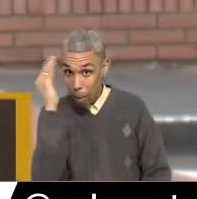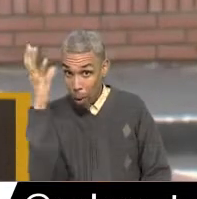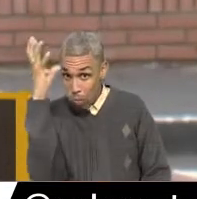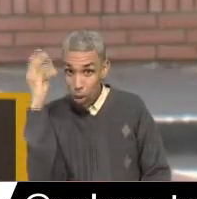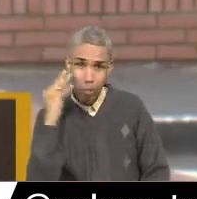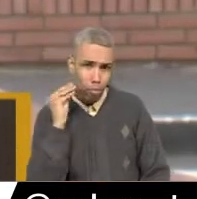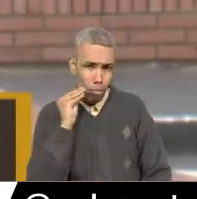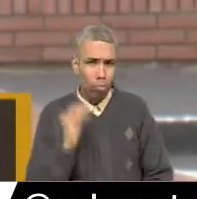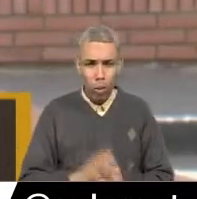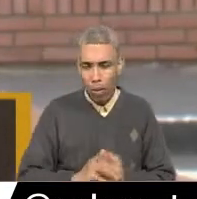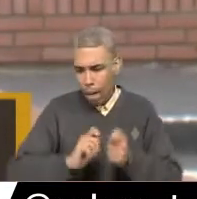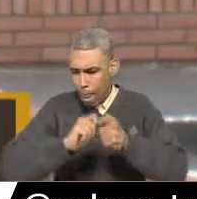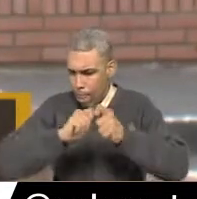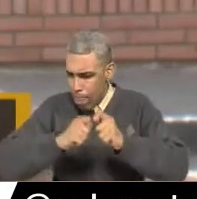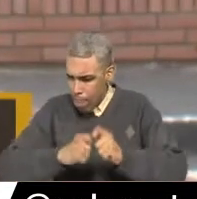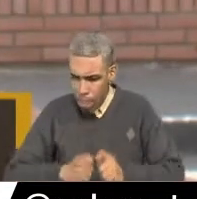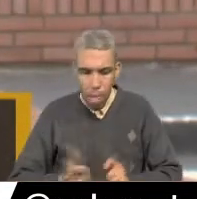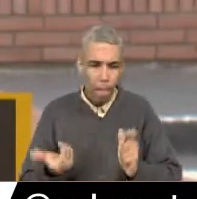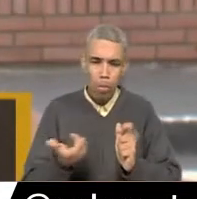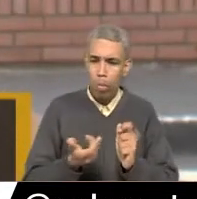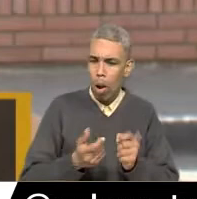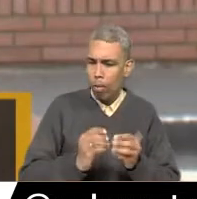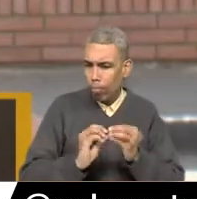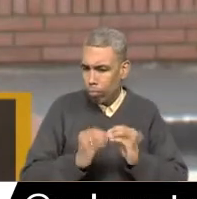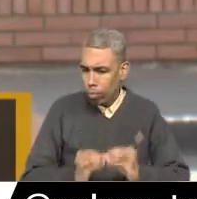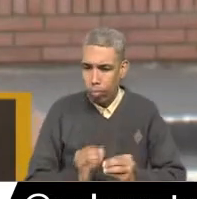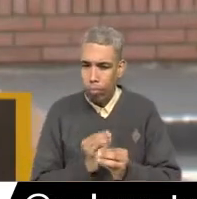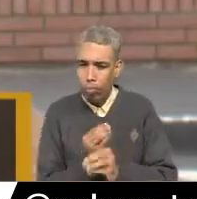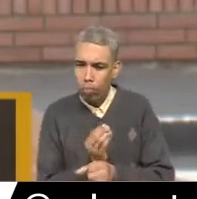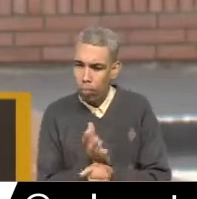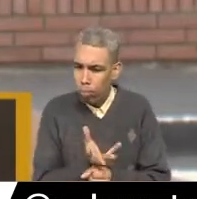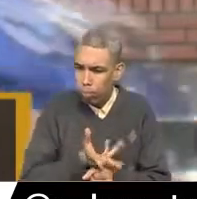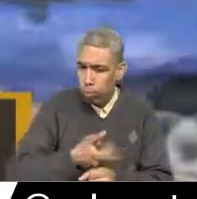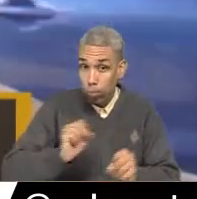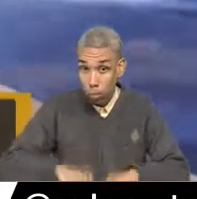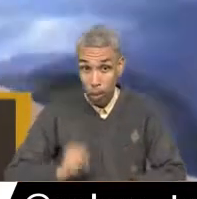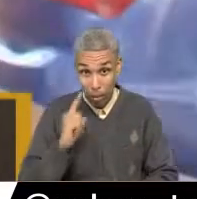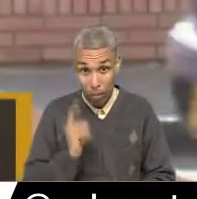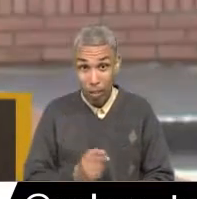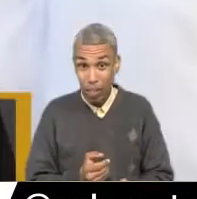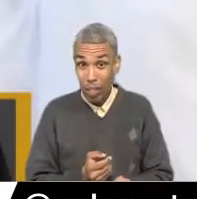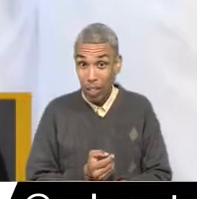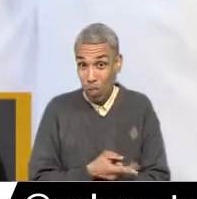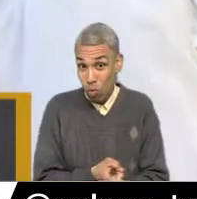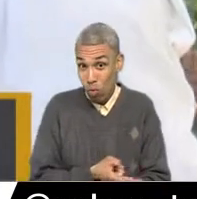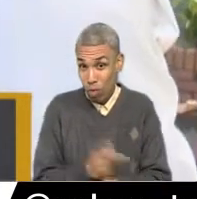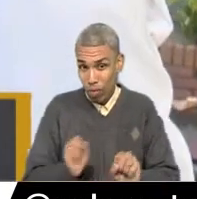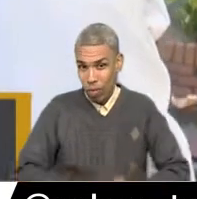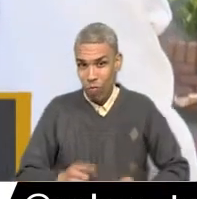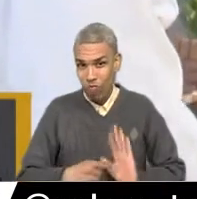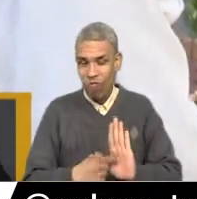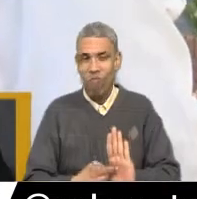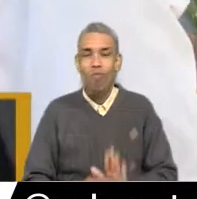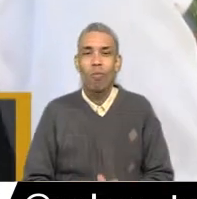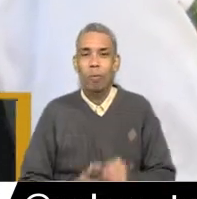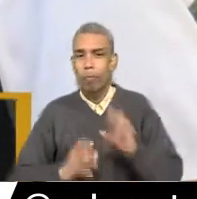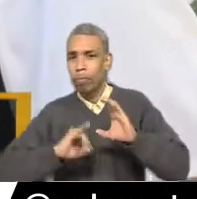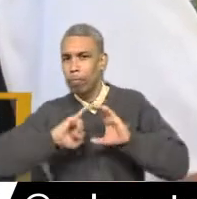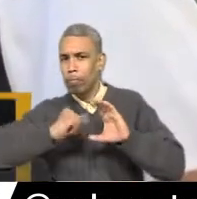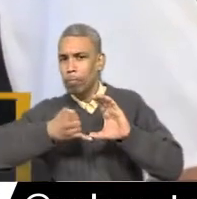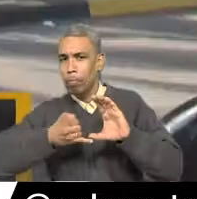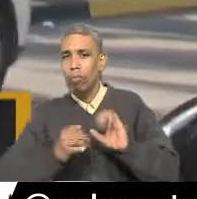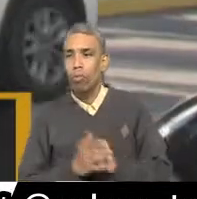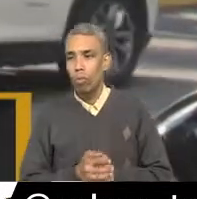prendas y todo lo que tenga que hacer en 2 horas en la gran pasarela de extravaganza. Este evento nació de acuerdo a la